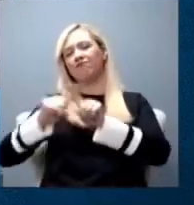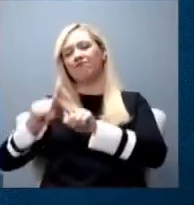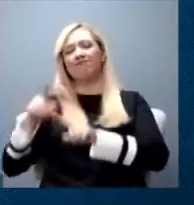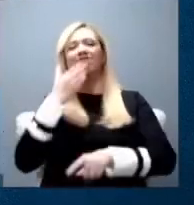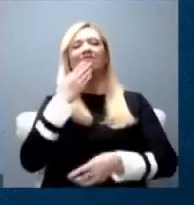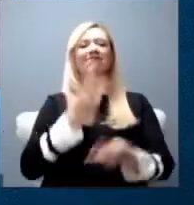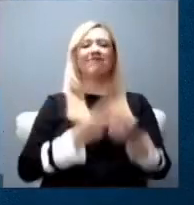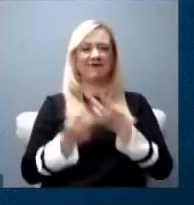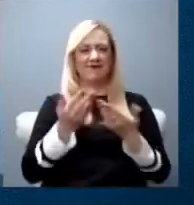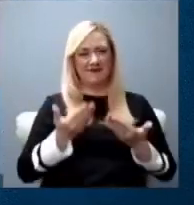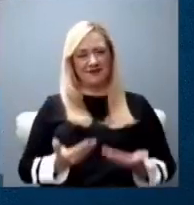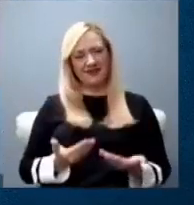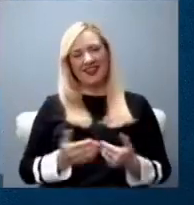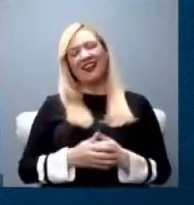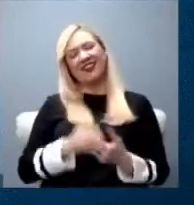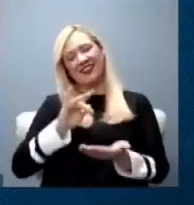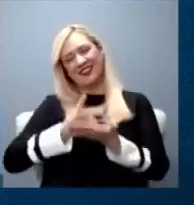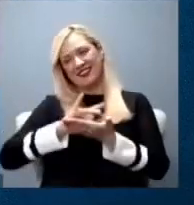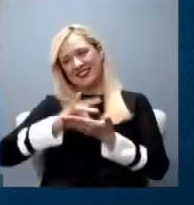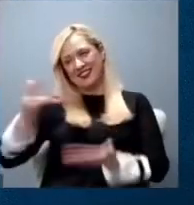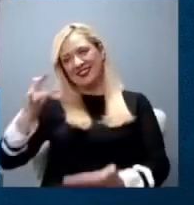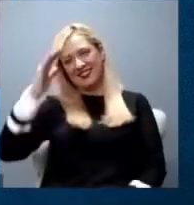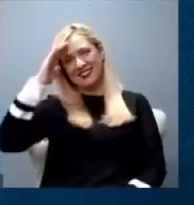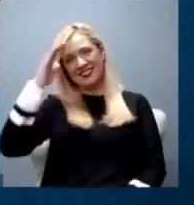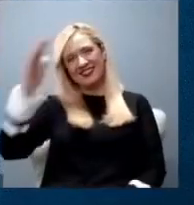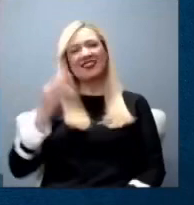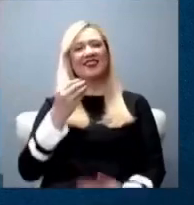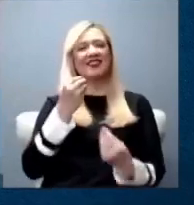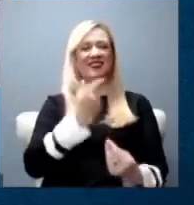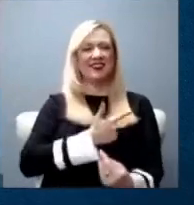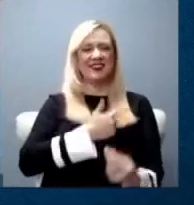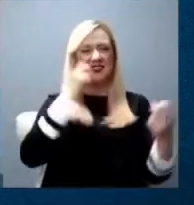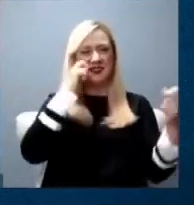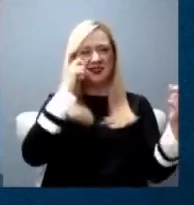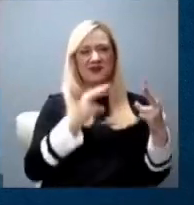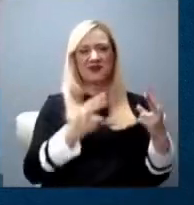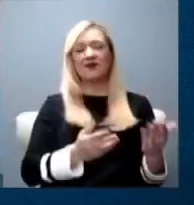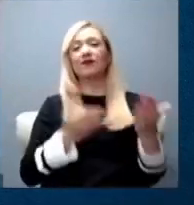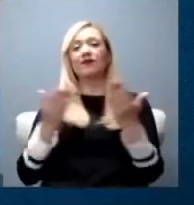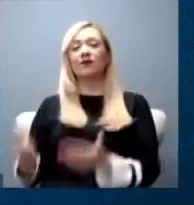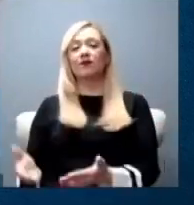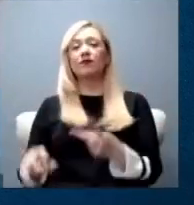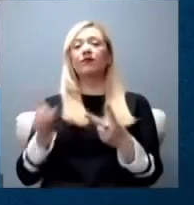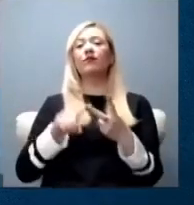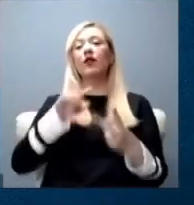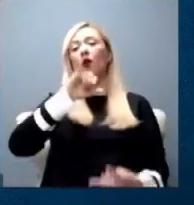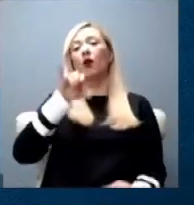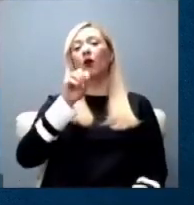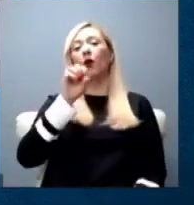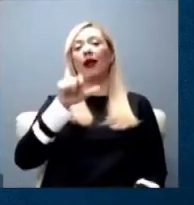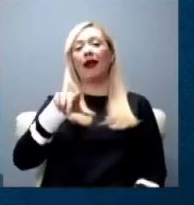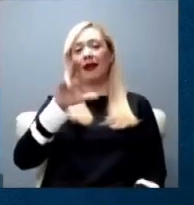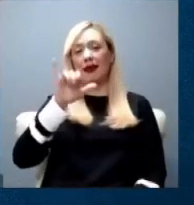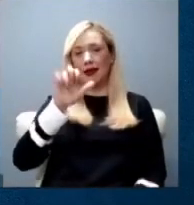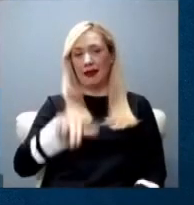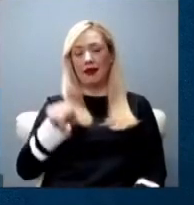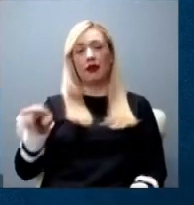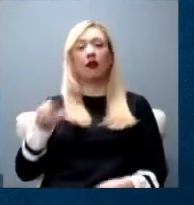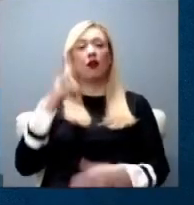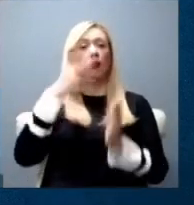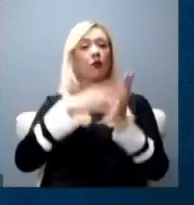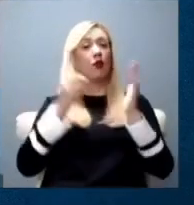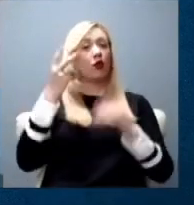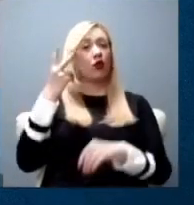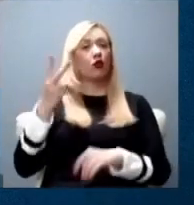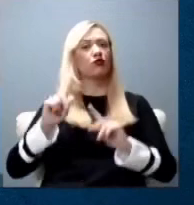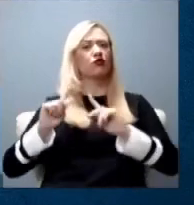Hola, gracias por la invitación. Un gusto que estés por acá. En segundo lugar, presento a Joaquín Mejía Rivera, quien desde 2002 representa a víctimas de